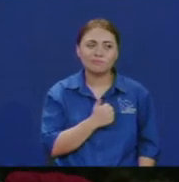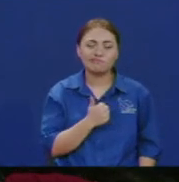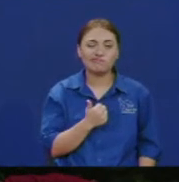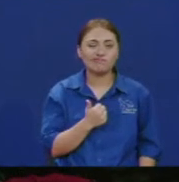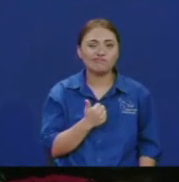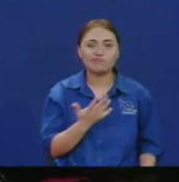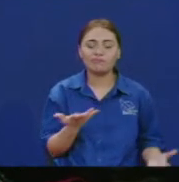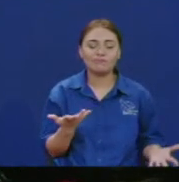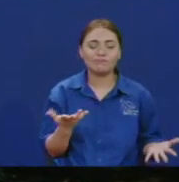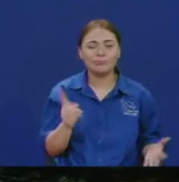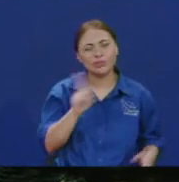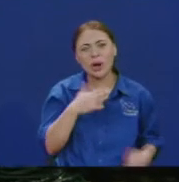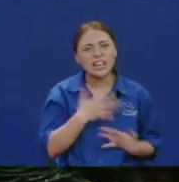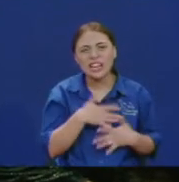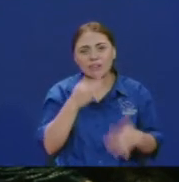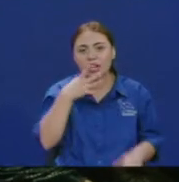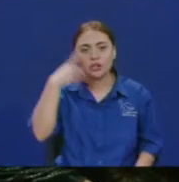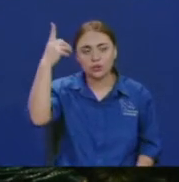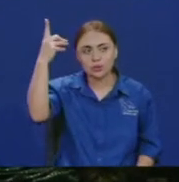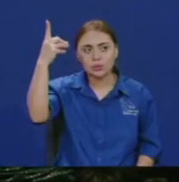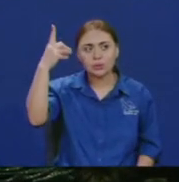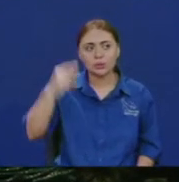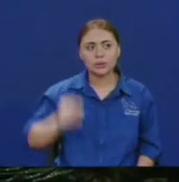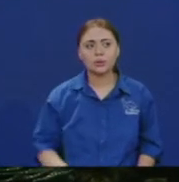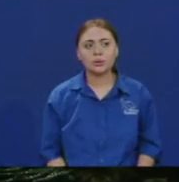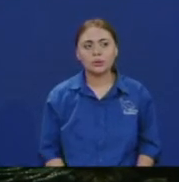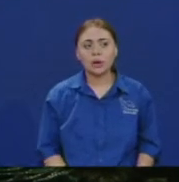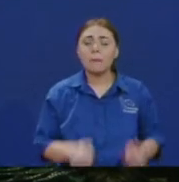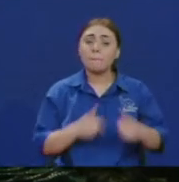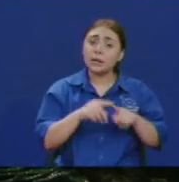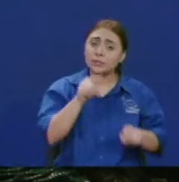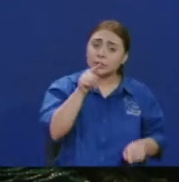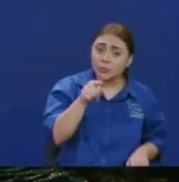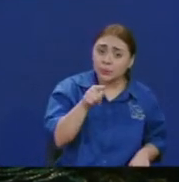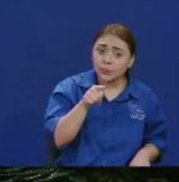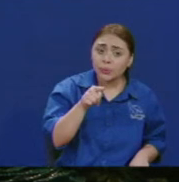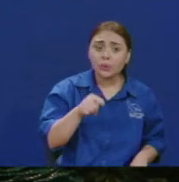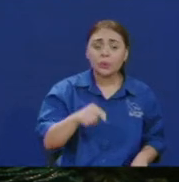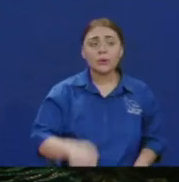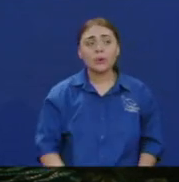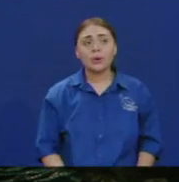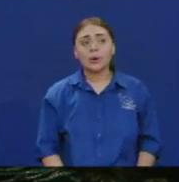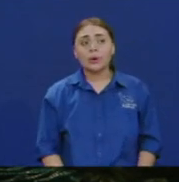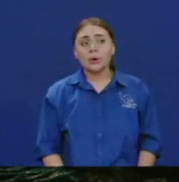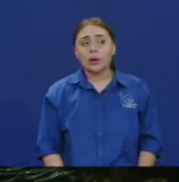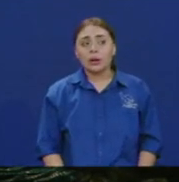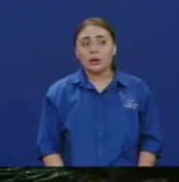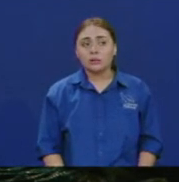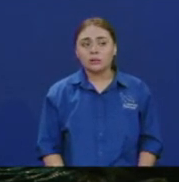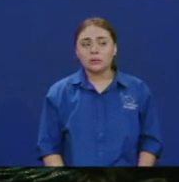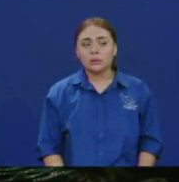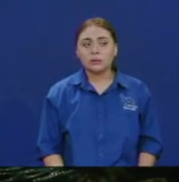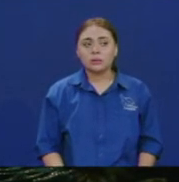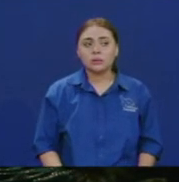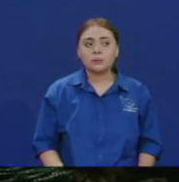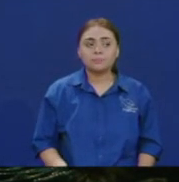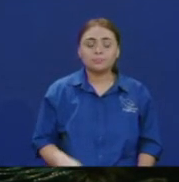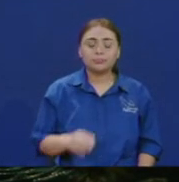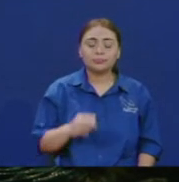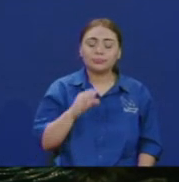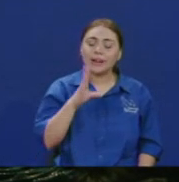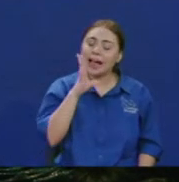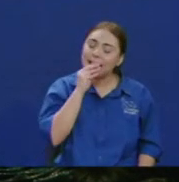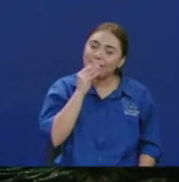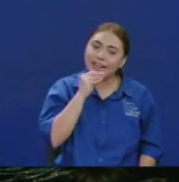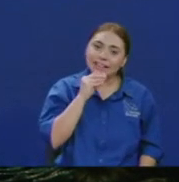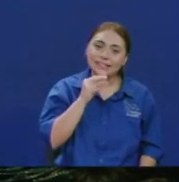maldad. Pero si nosotros seguimos entrenando, ensayando en no hablar bien adecuadamente, vamos a terminar maldiciendo